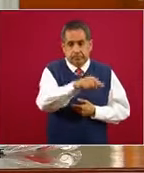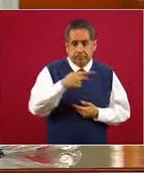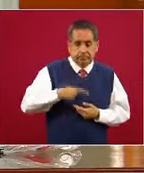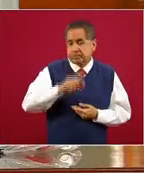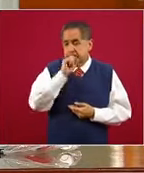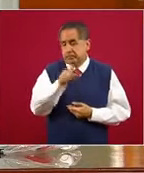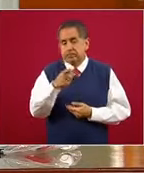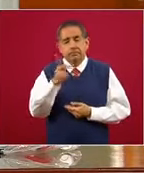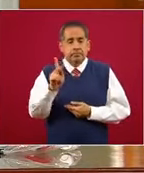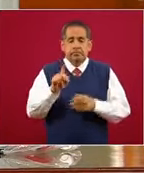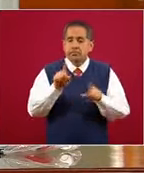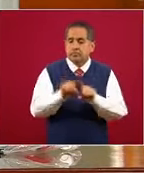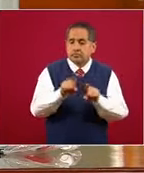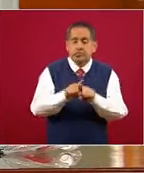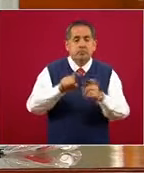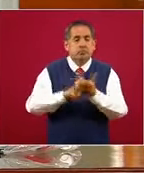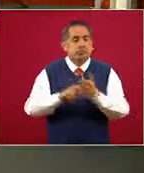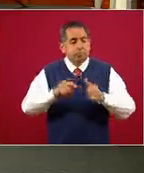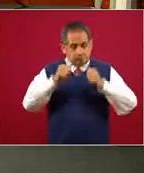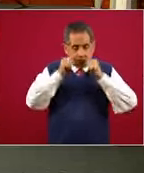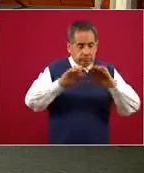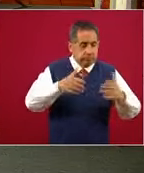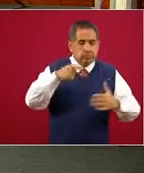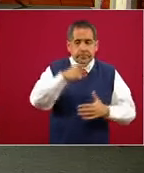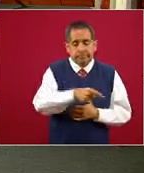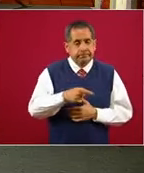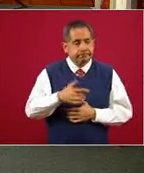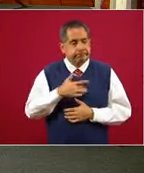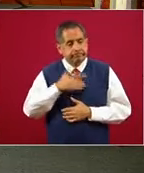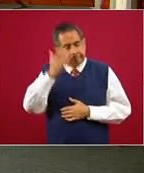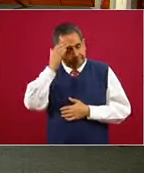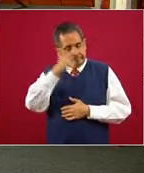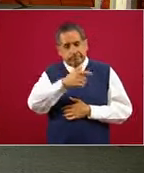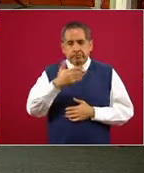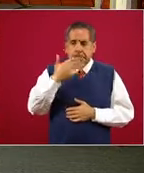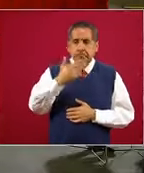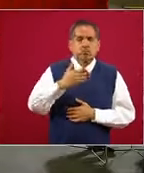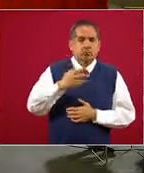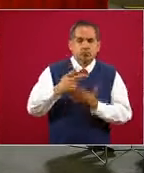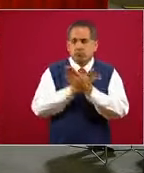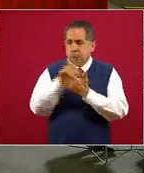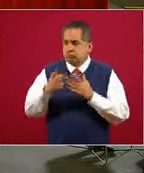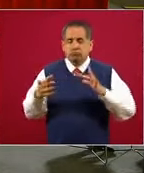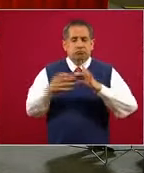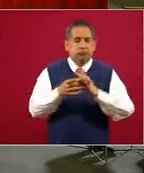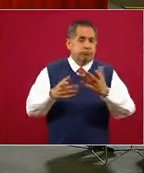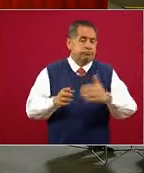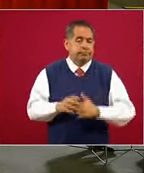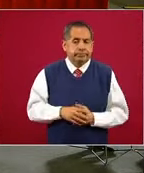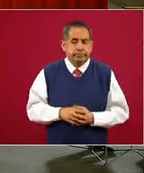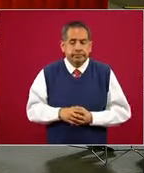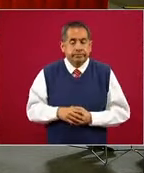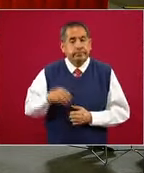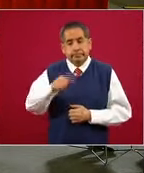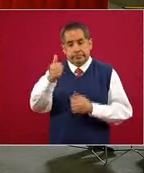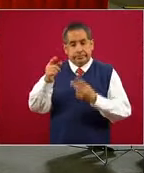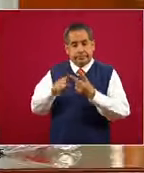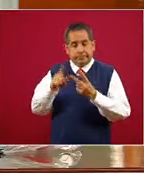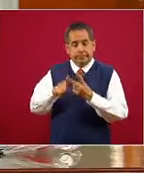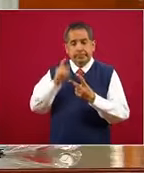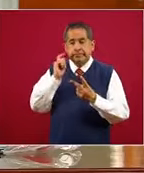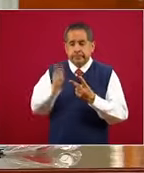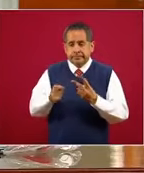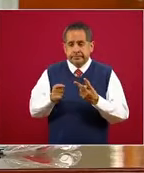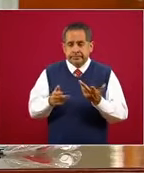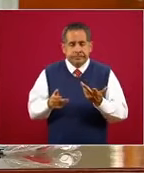pero también el poder vincular el resto de los programas. La otra cuestión que